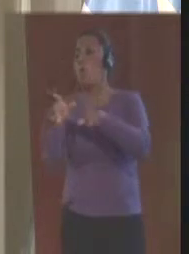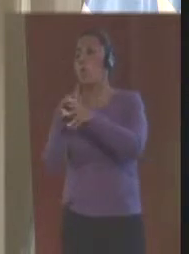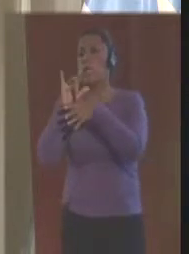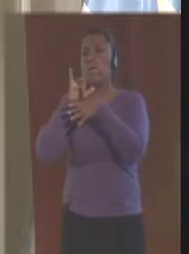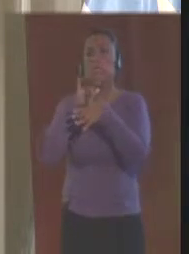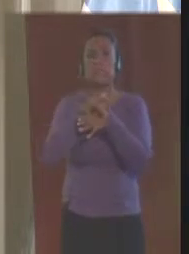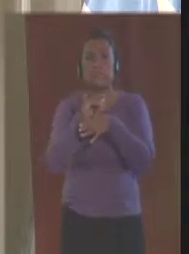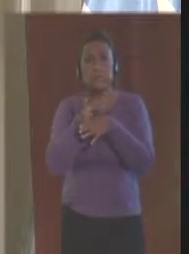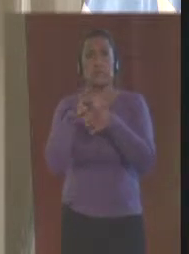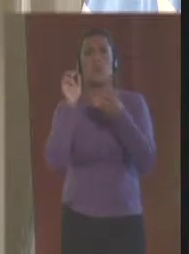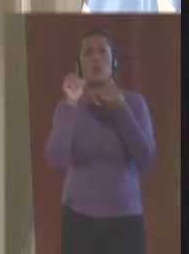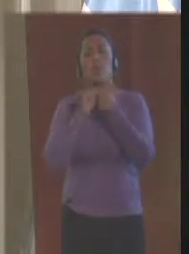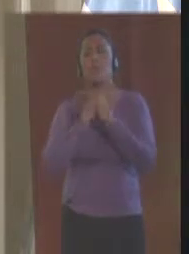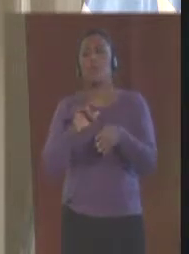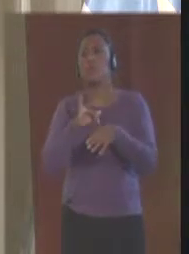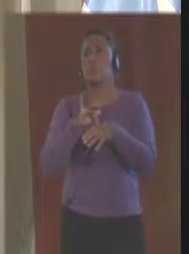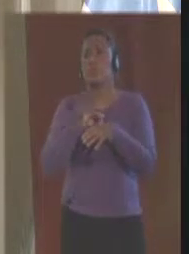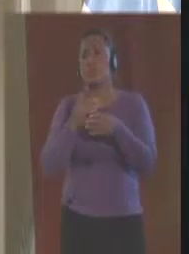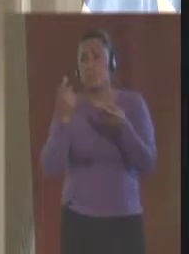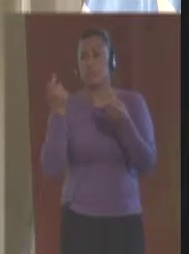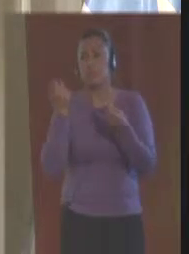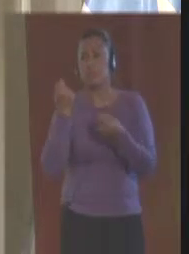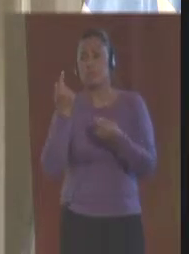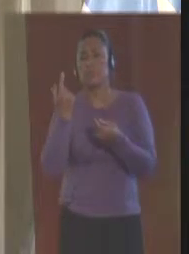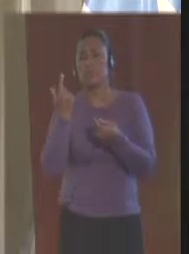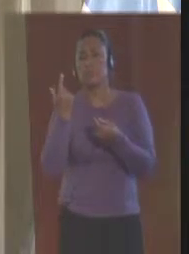y obviamente muy relacionado con el tema de